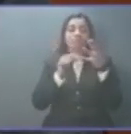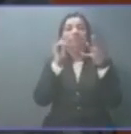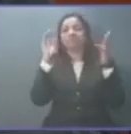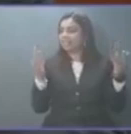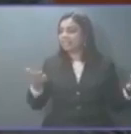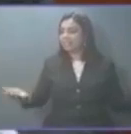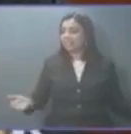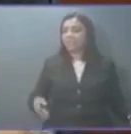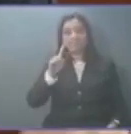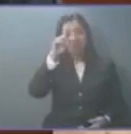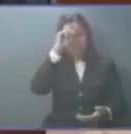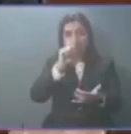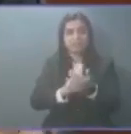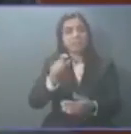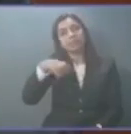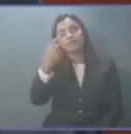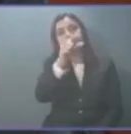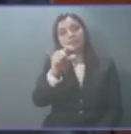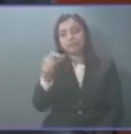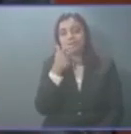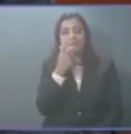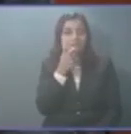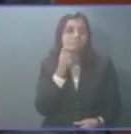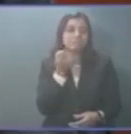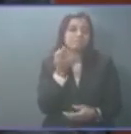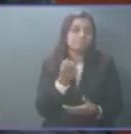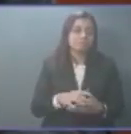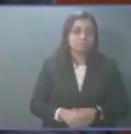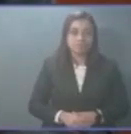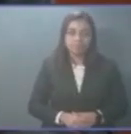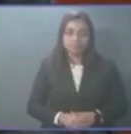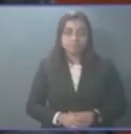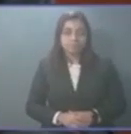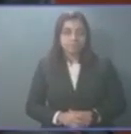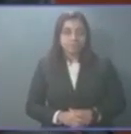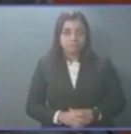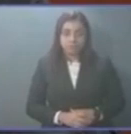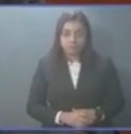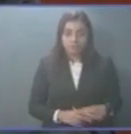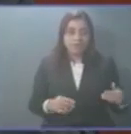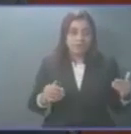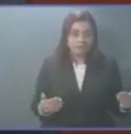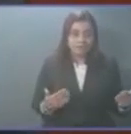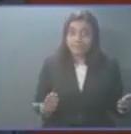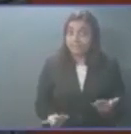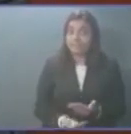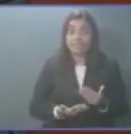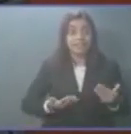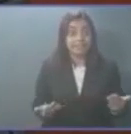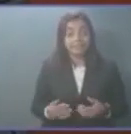Ahí tenemos un punto ya para la prueba Avanzo de la otra semana. A ver, lo que hemos aprobado hoy,